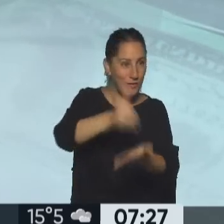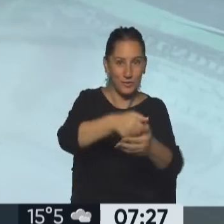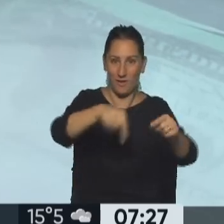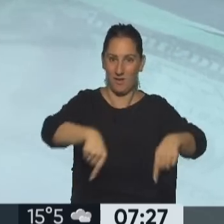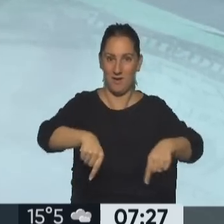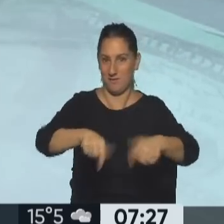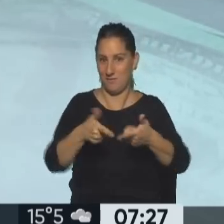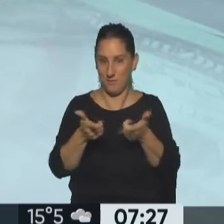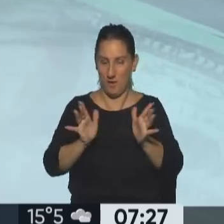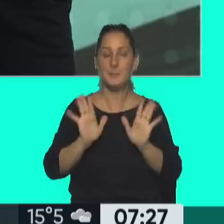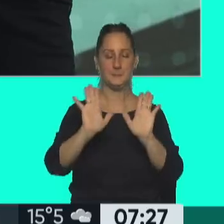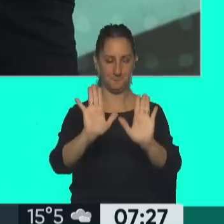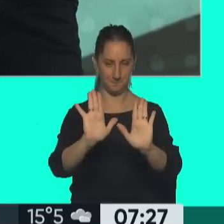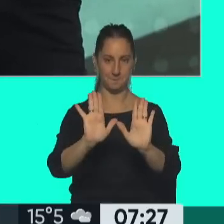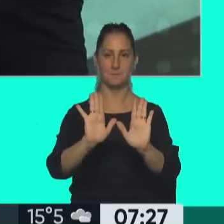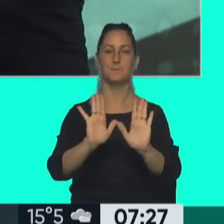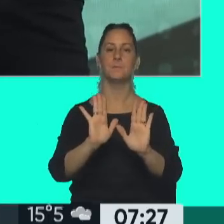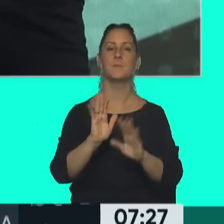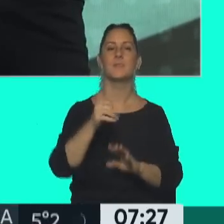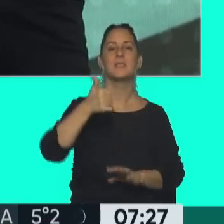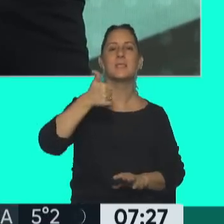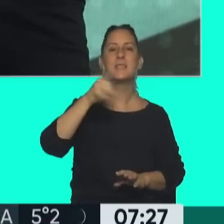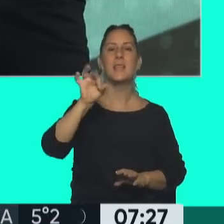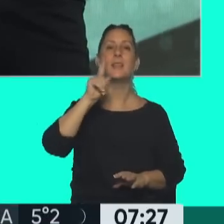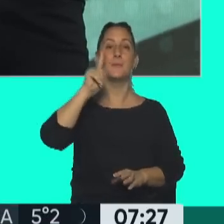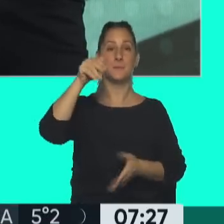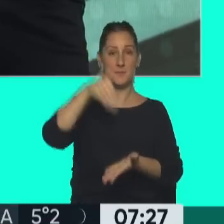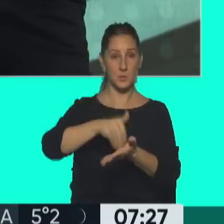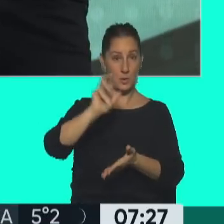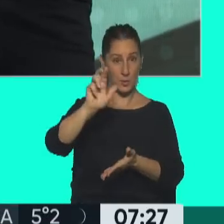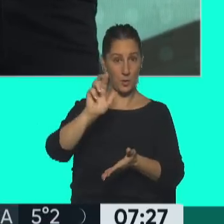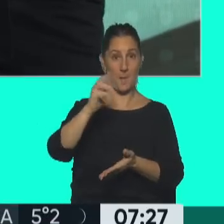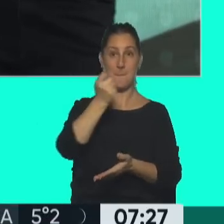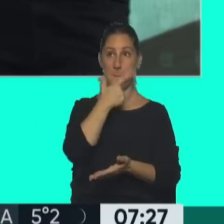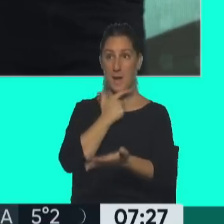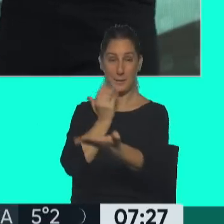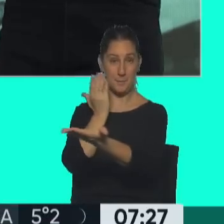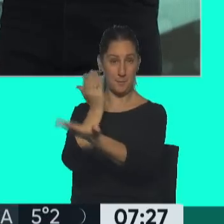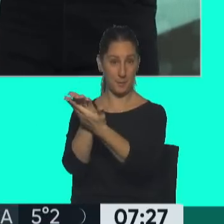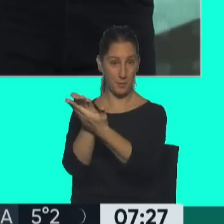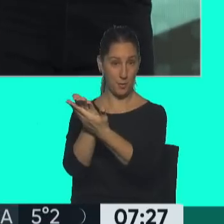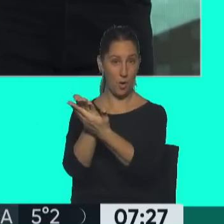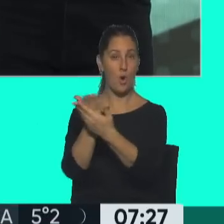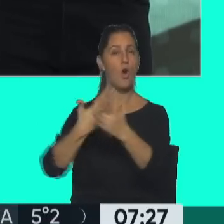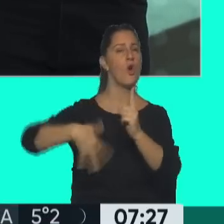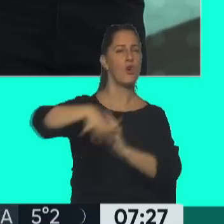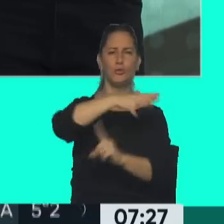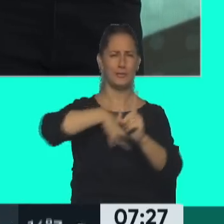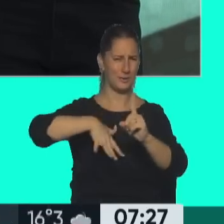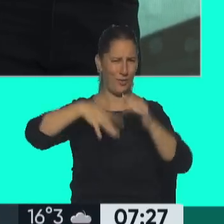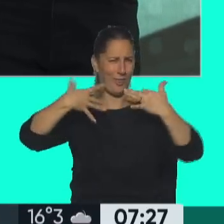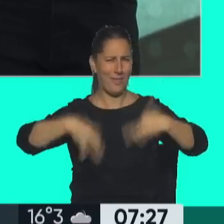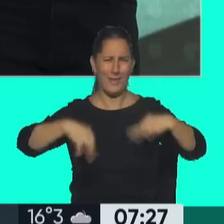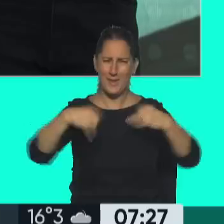punto importante. Primero destaco esto, casi 60.000 millones de dólares pedidos por Mauricio Macri en un contexto de extrema